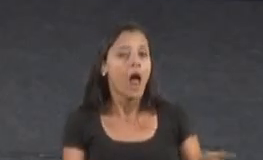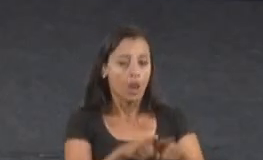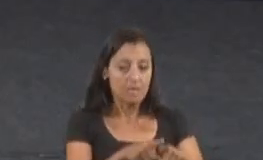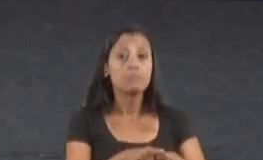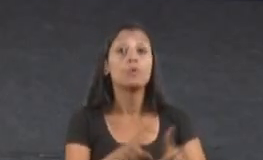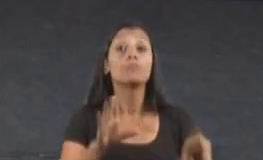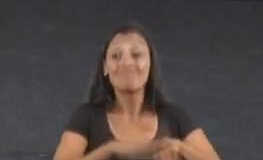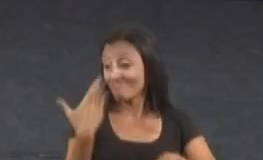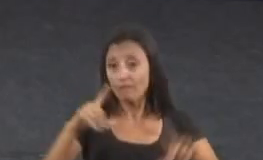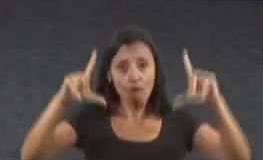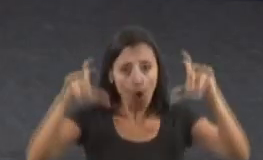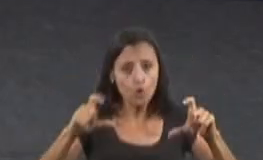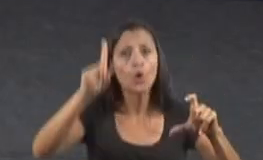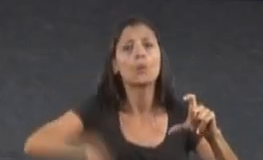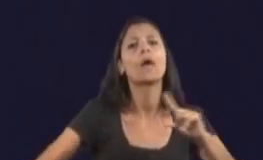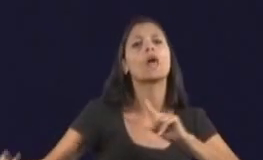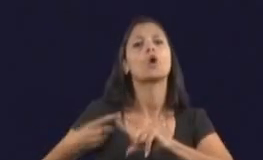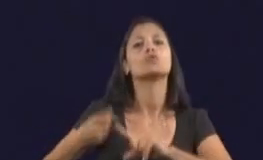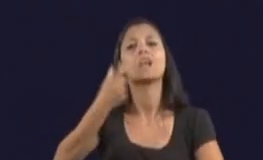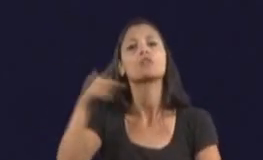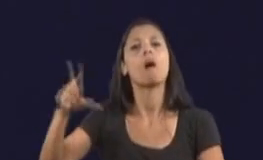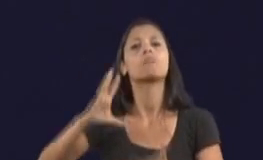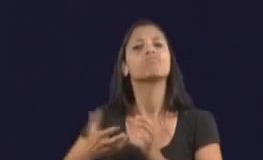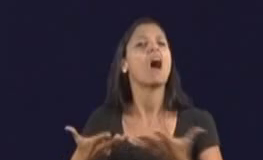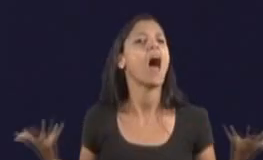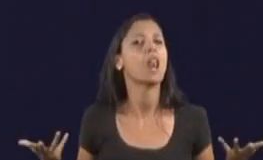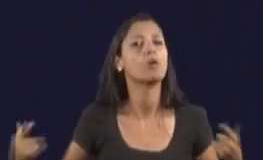puede afectar el vínculo con No, ¿por el qué? expresidente. No, para nada.